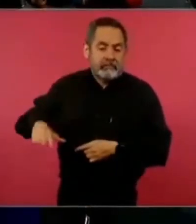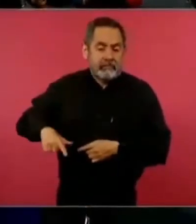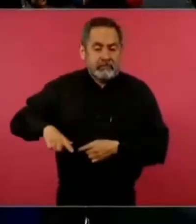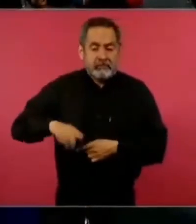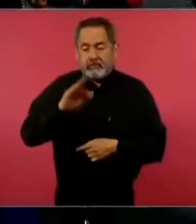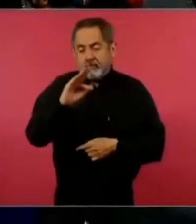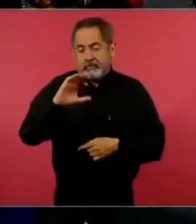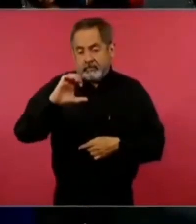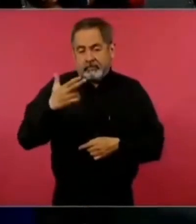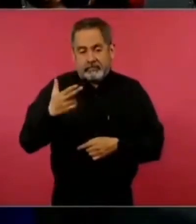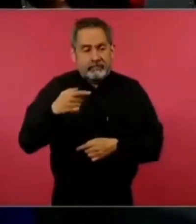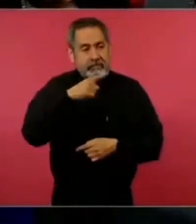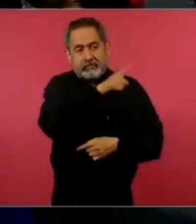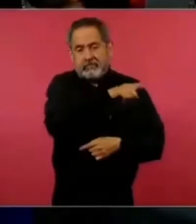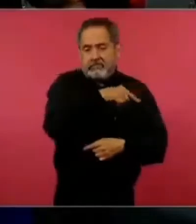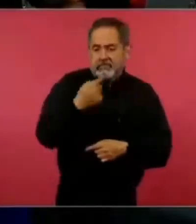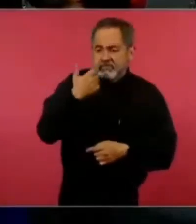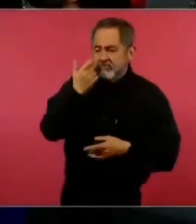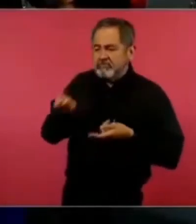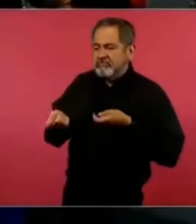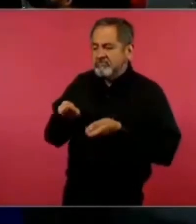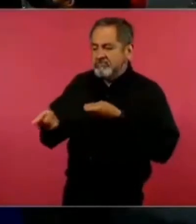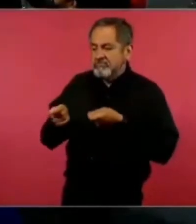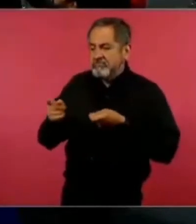quisieron utilizar al ejército mexicano